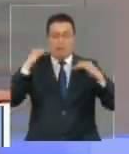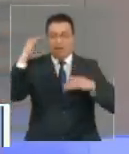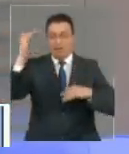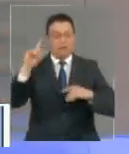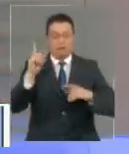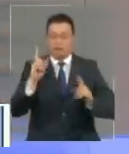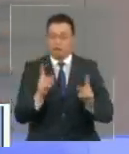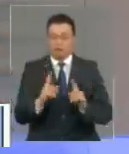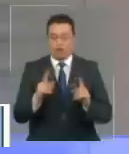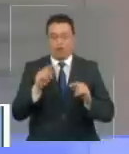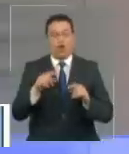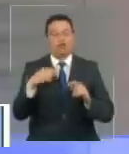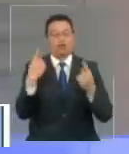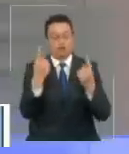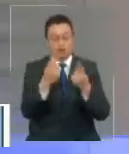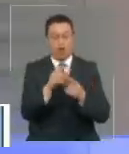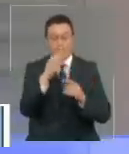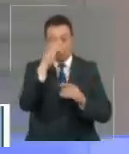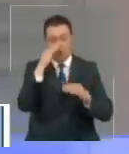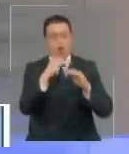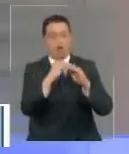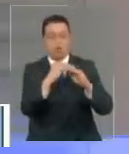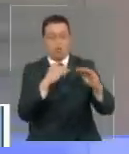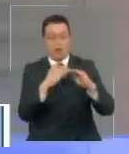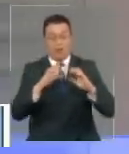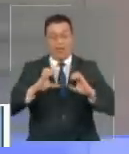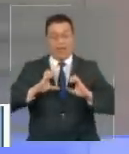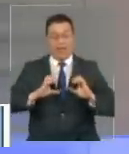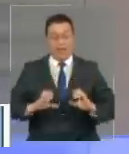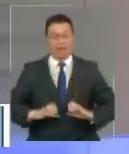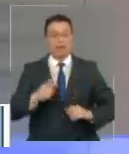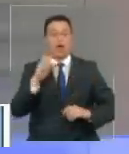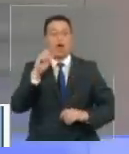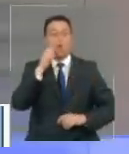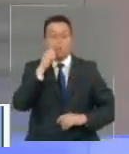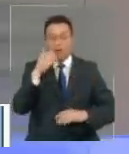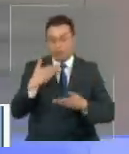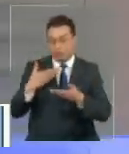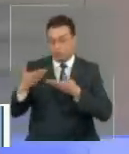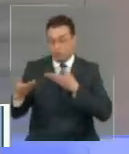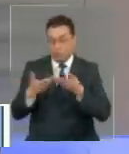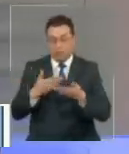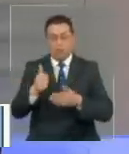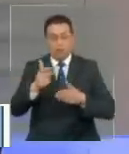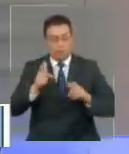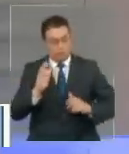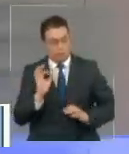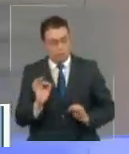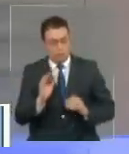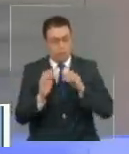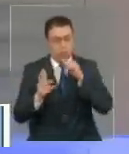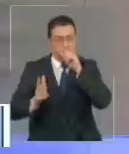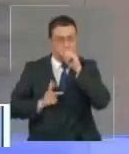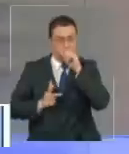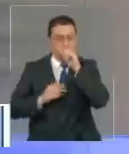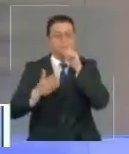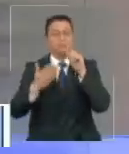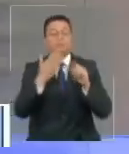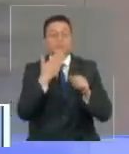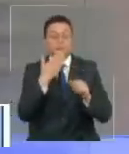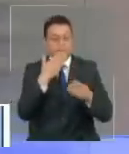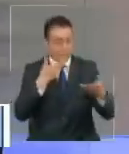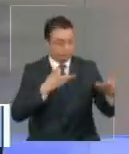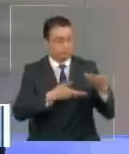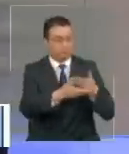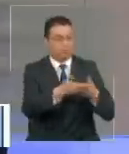un paradigma ecocéntrico en donde la ética entre los seres humanos también se extiende a la relación de este con el entorno, con